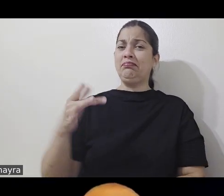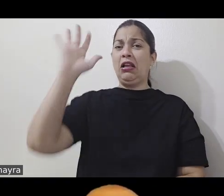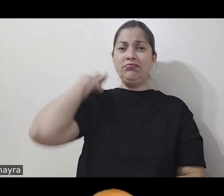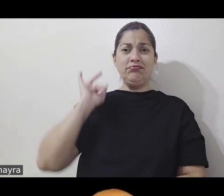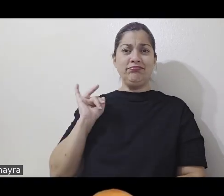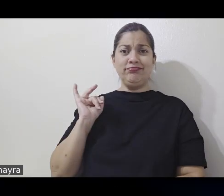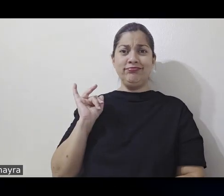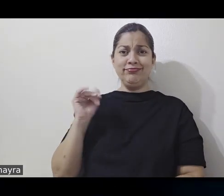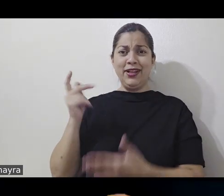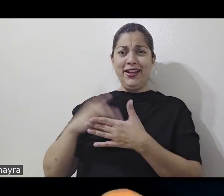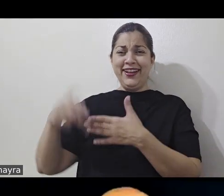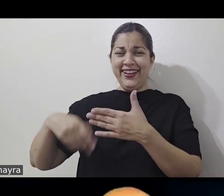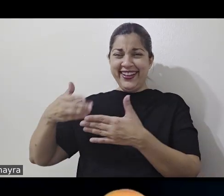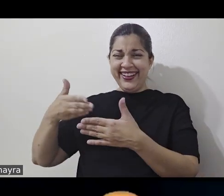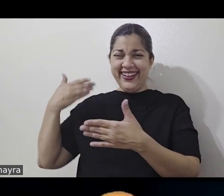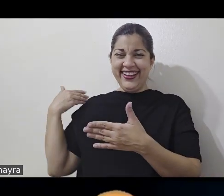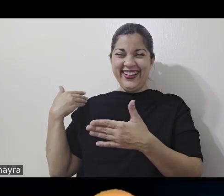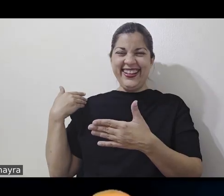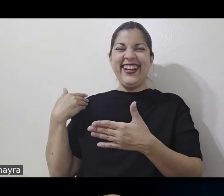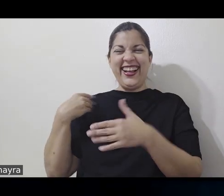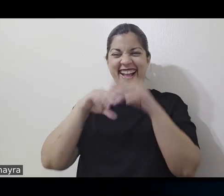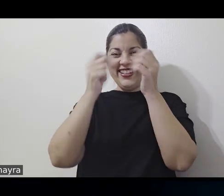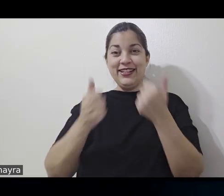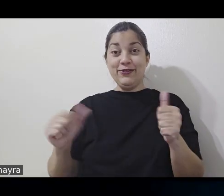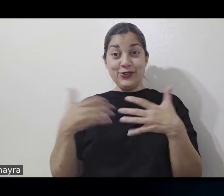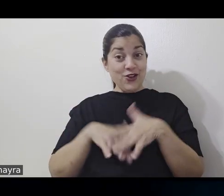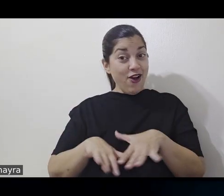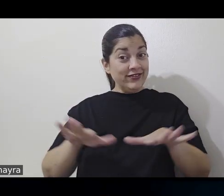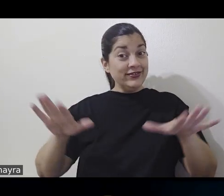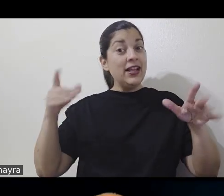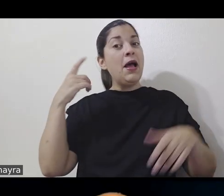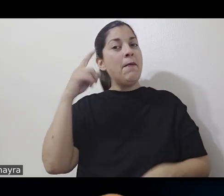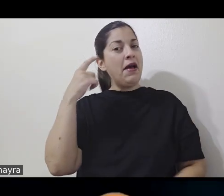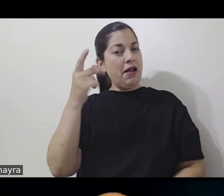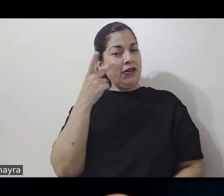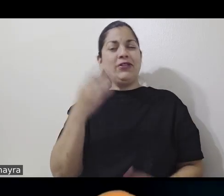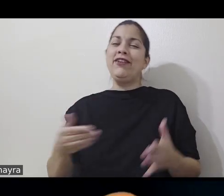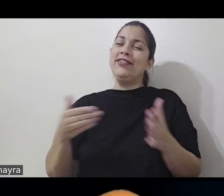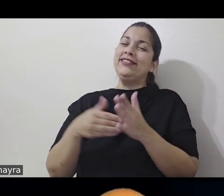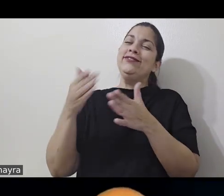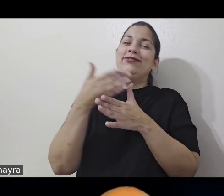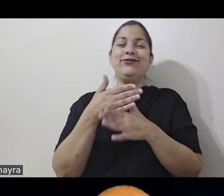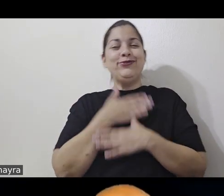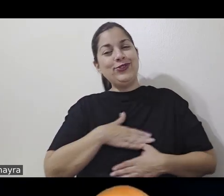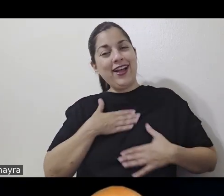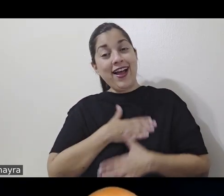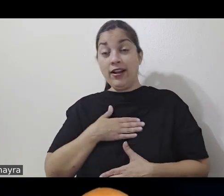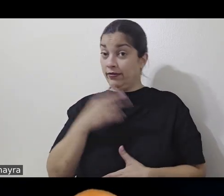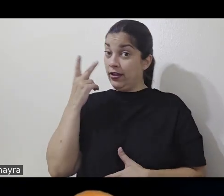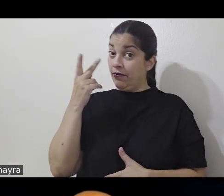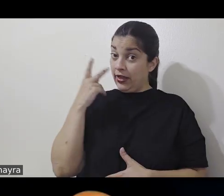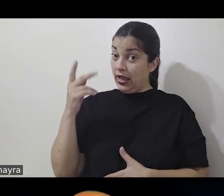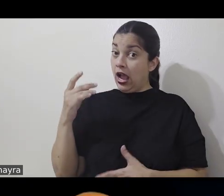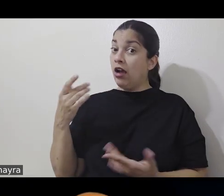pico episodios anteriores de Arte Fusión, para que los pueda volver a ver, a disfrutar, para que vea todos los que